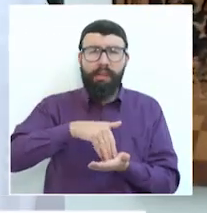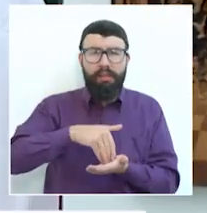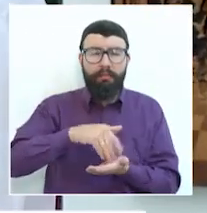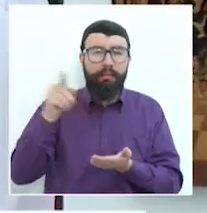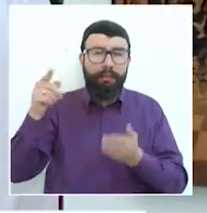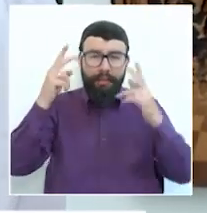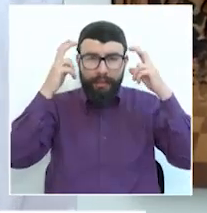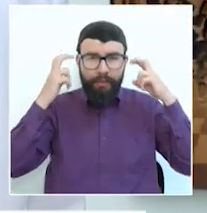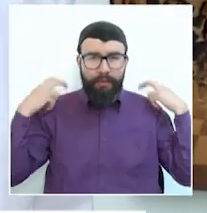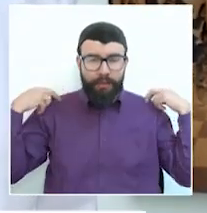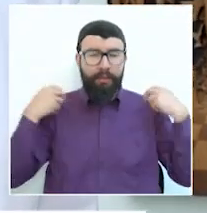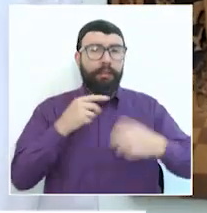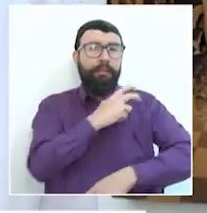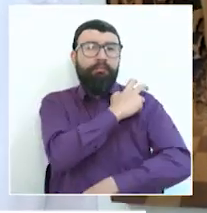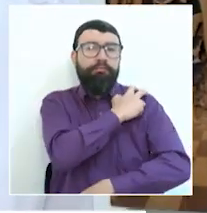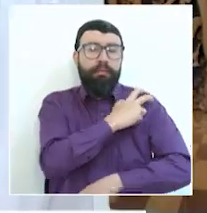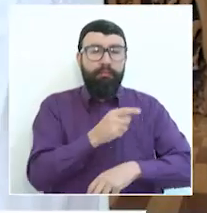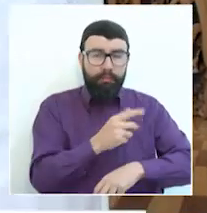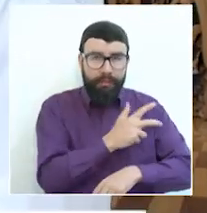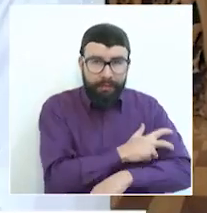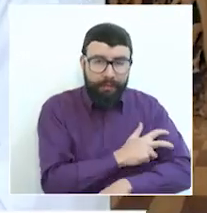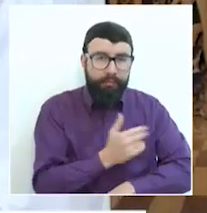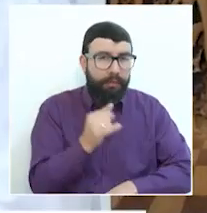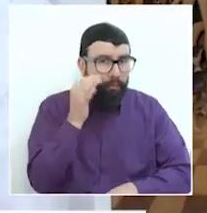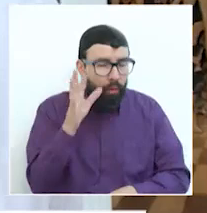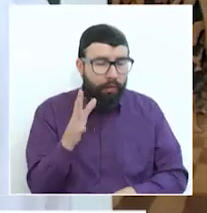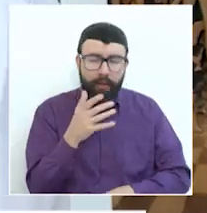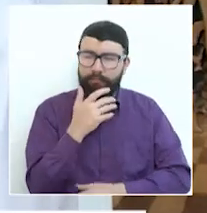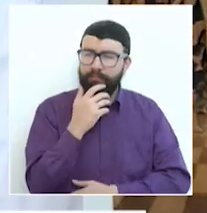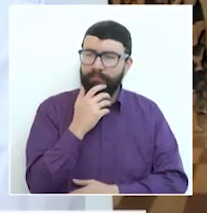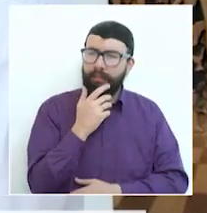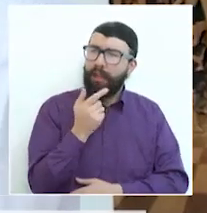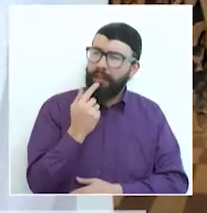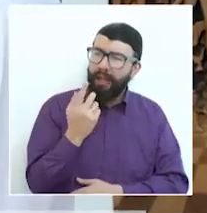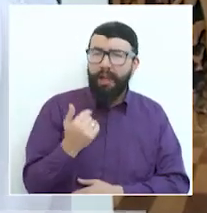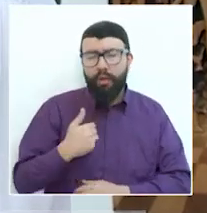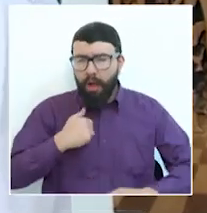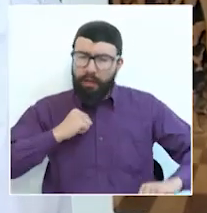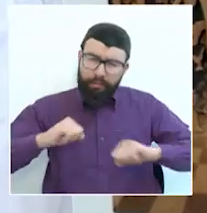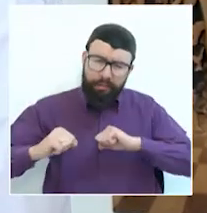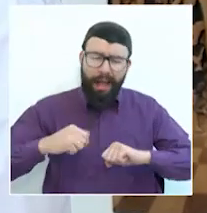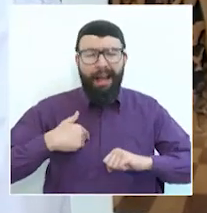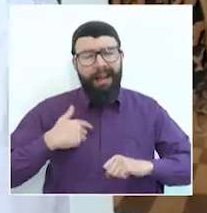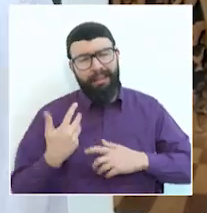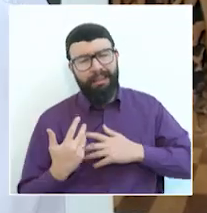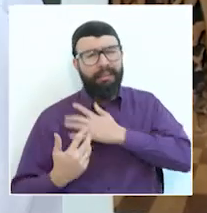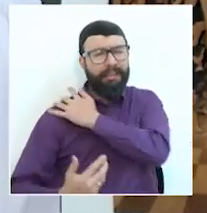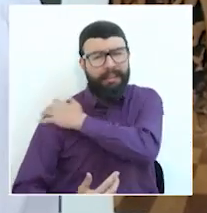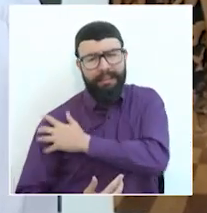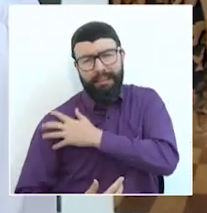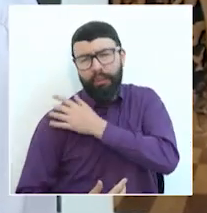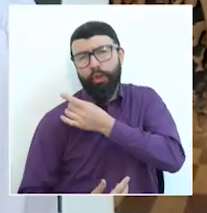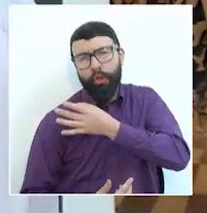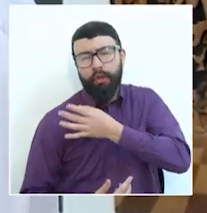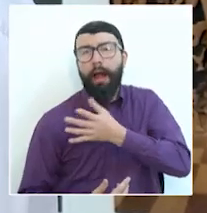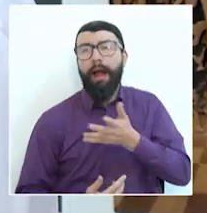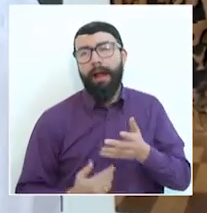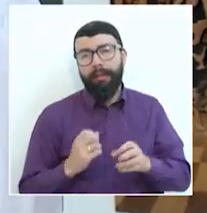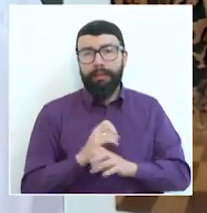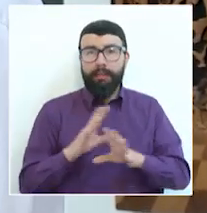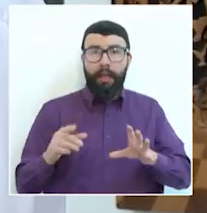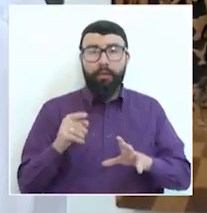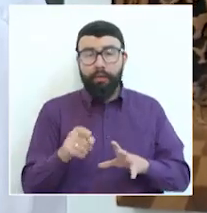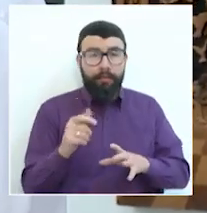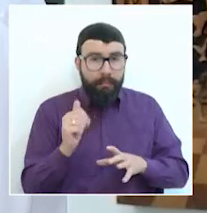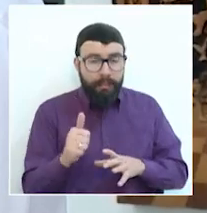de los músculos elevadores de la escápula. Y a veces nos preguntamos, es que hago un ejercicio y tengo dolor de hombro. Claro, es que la posición de